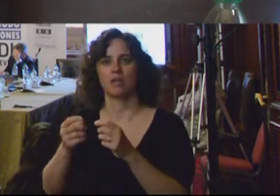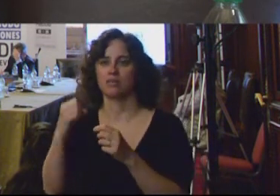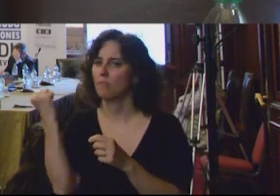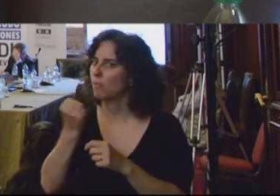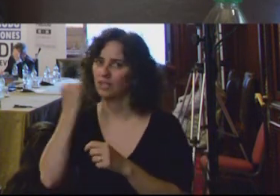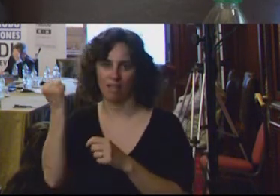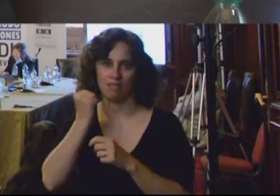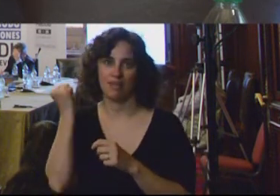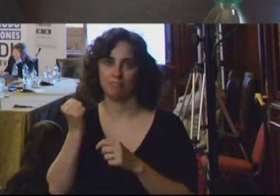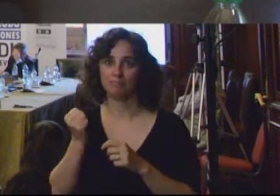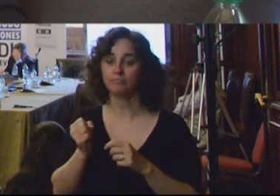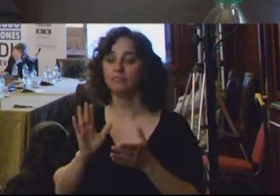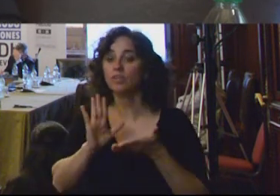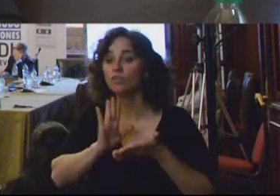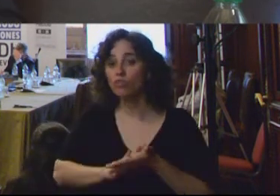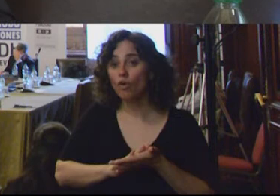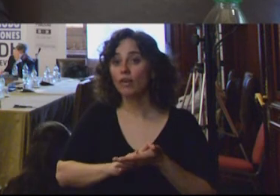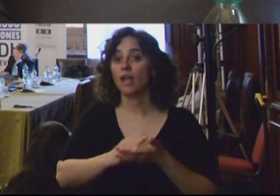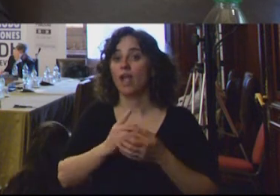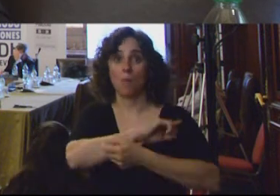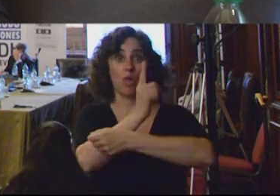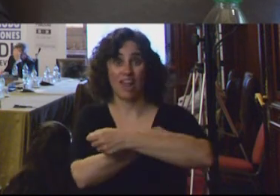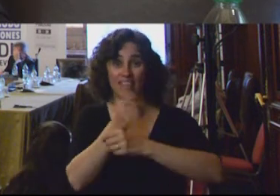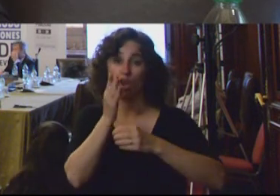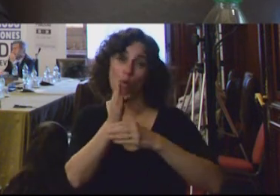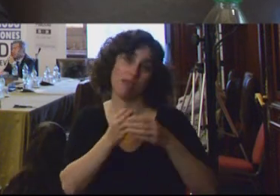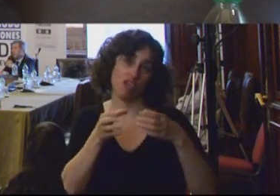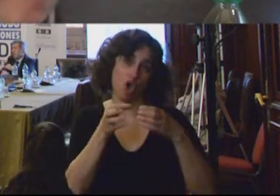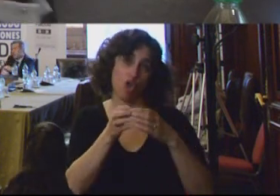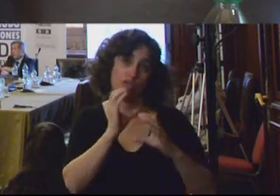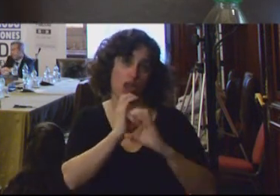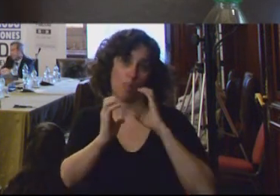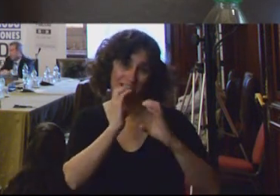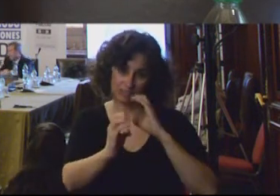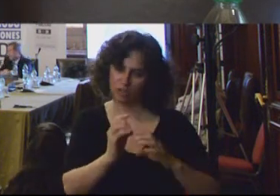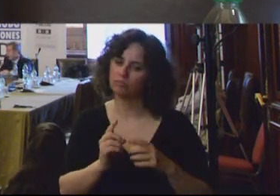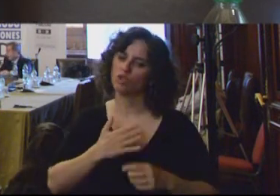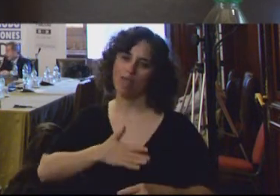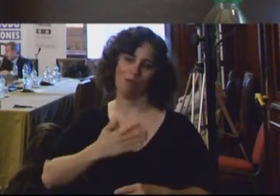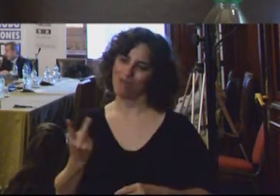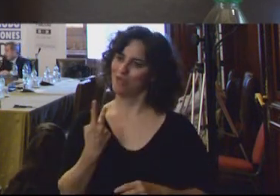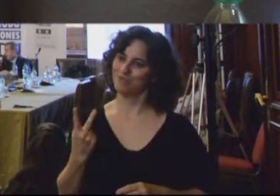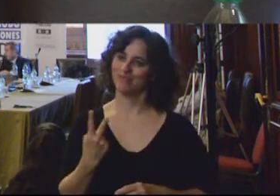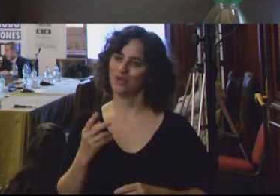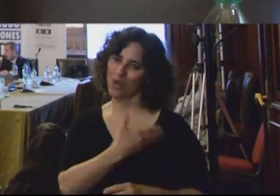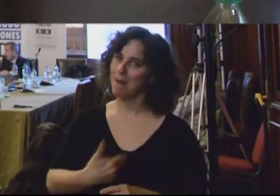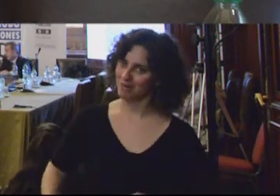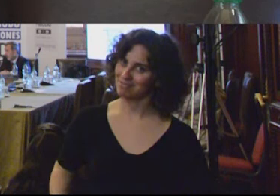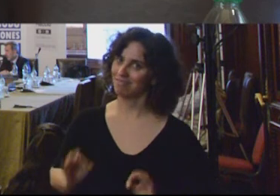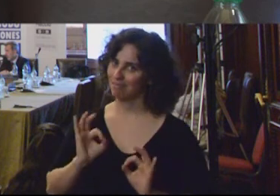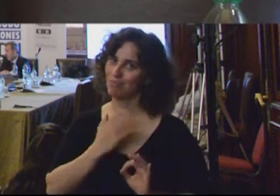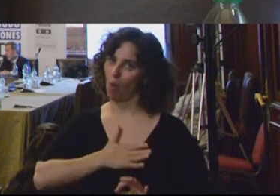Sobre el poder de los medios, concuerdo con usted, señora presidenta.